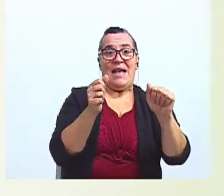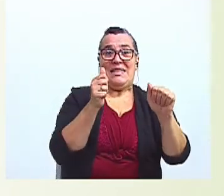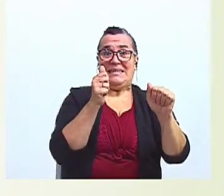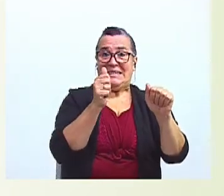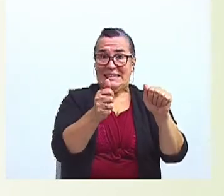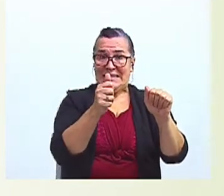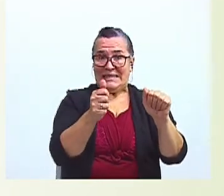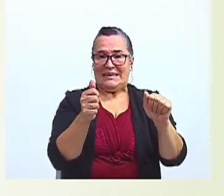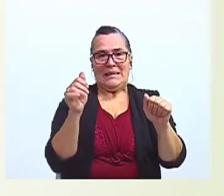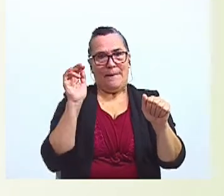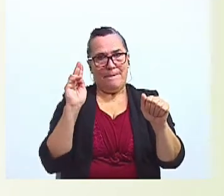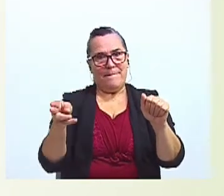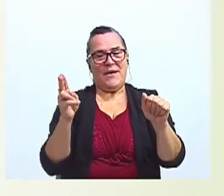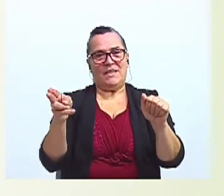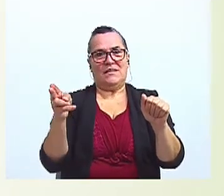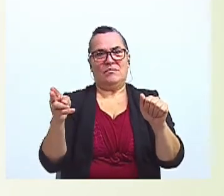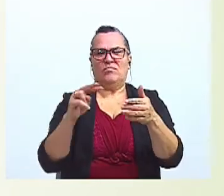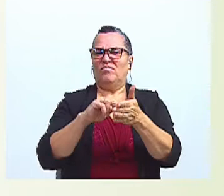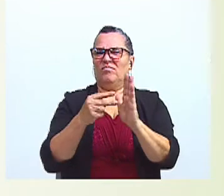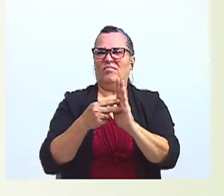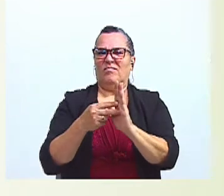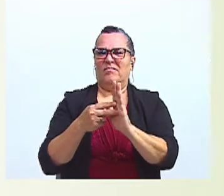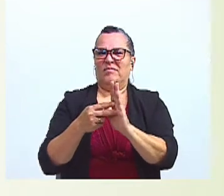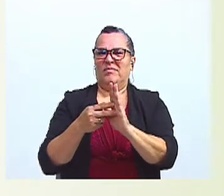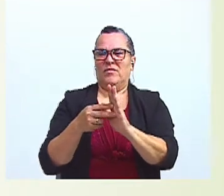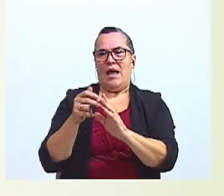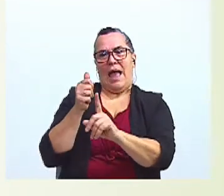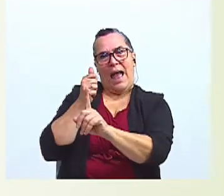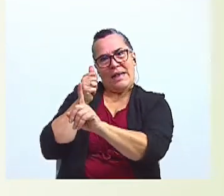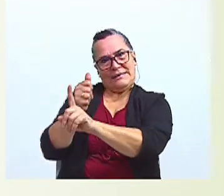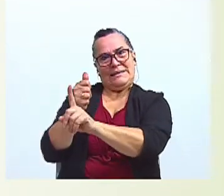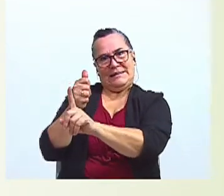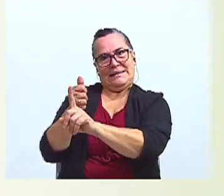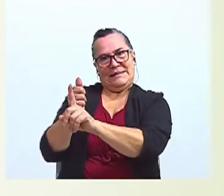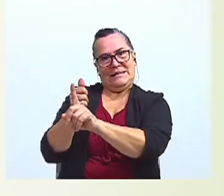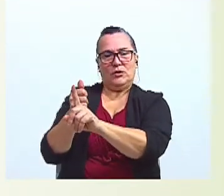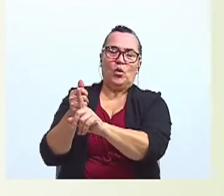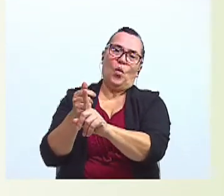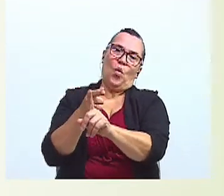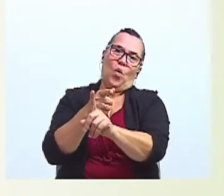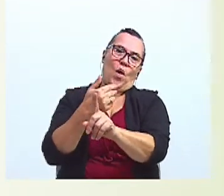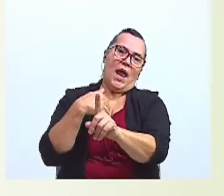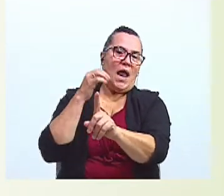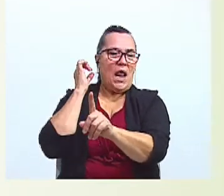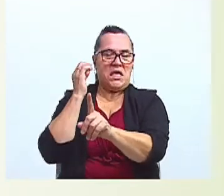En este caso significa a él mismo o a ella misma.